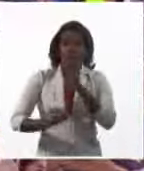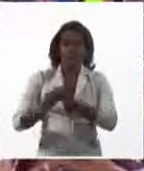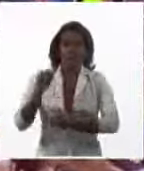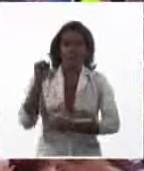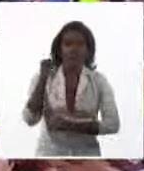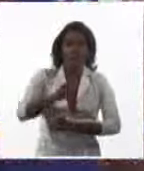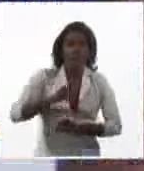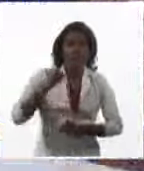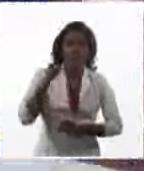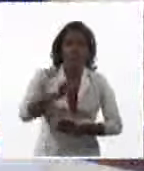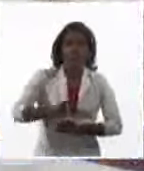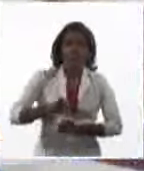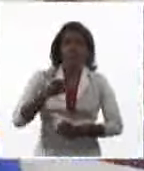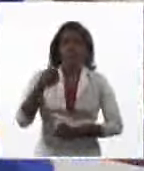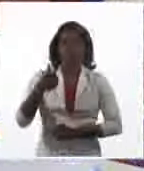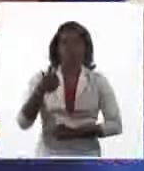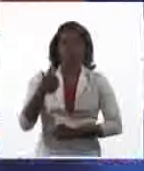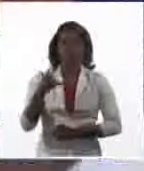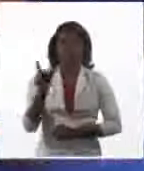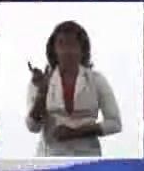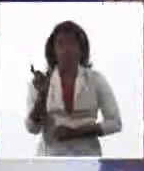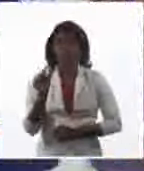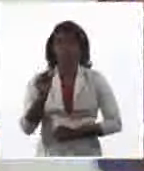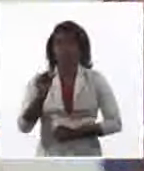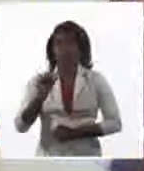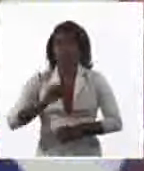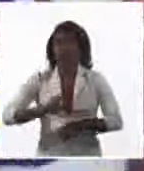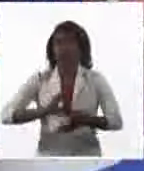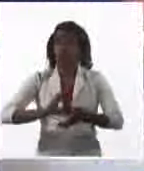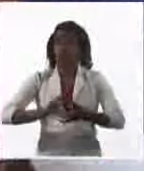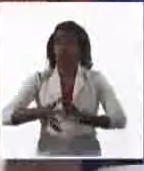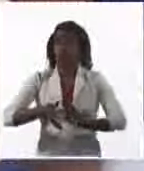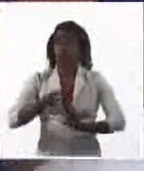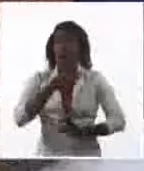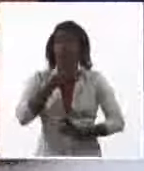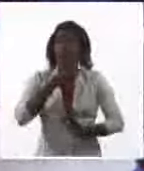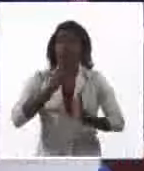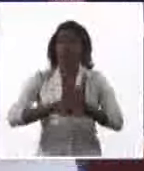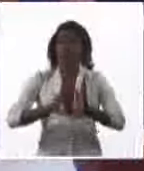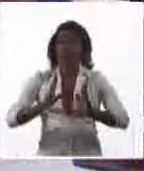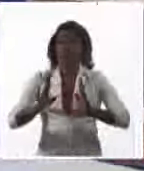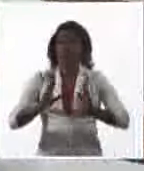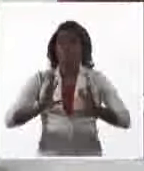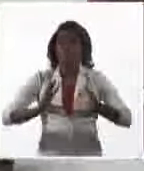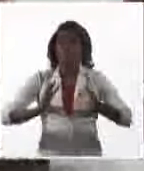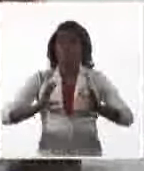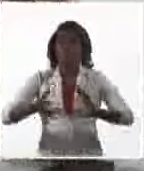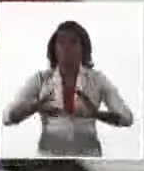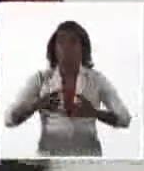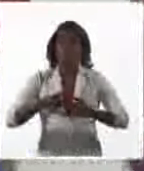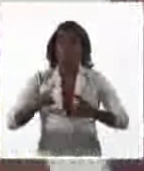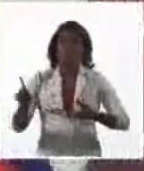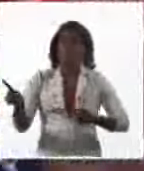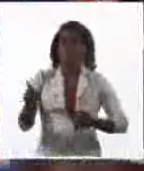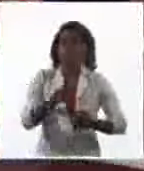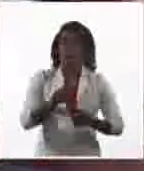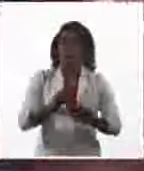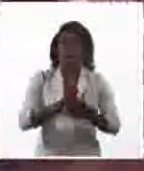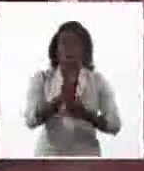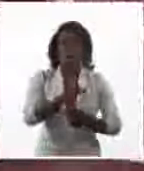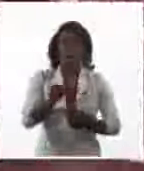dado en una fecha bastante complicada, el mes de enero, principio de enero, y han llegado aquí en una excelente forma